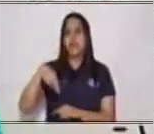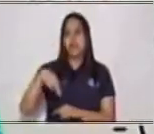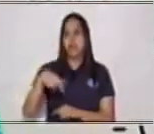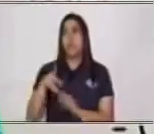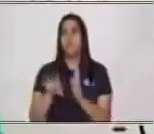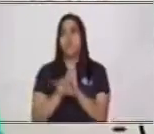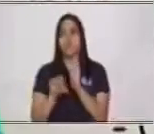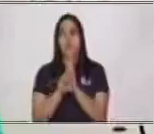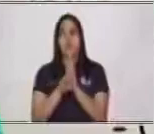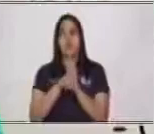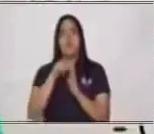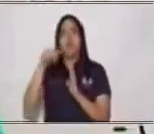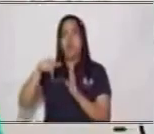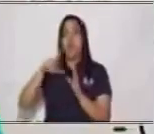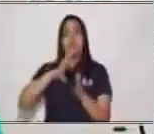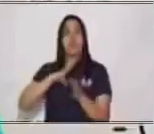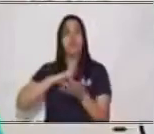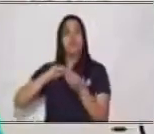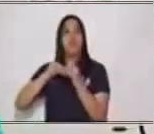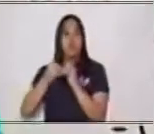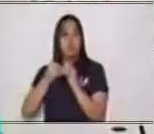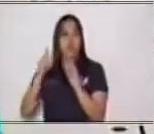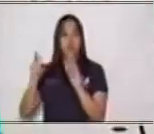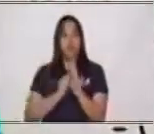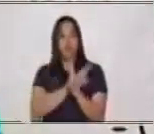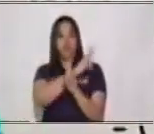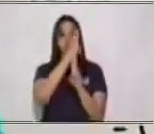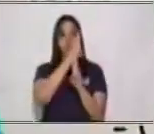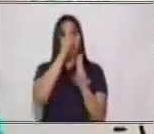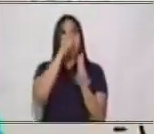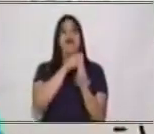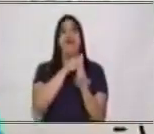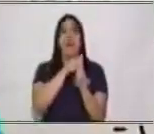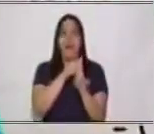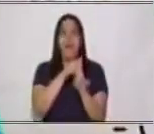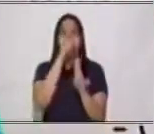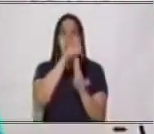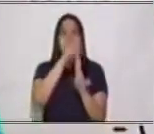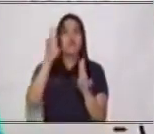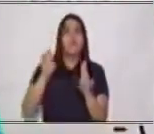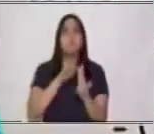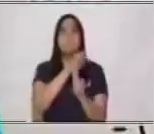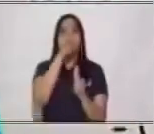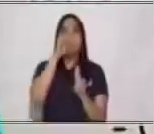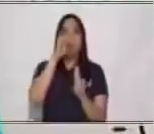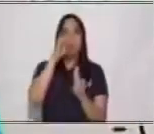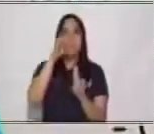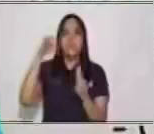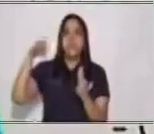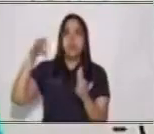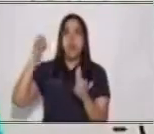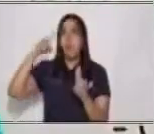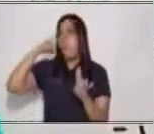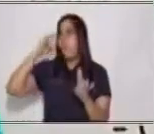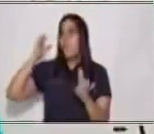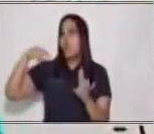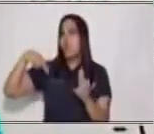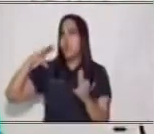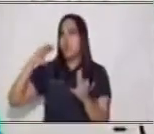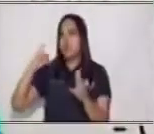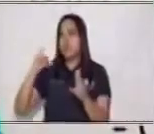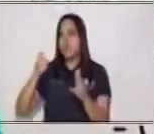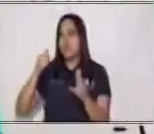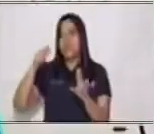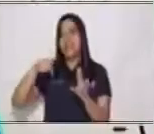un número más pequeño acá arriba, esta nos está representando una potencia y nos indica que esta base se